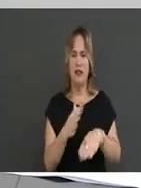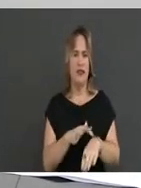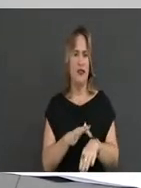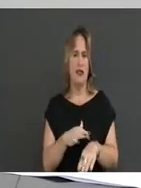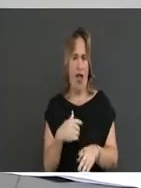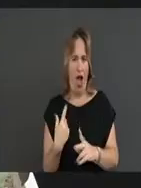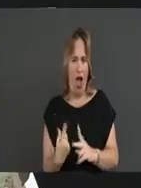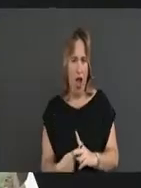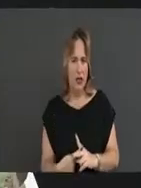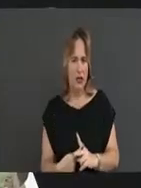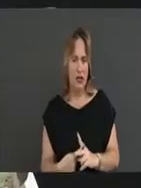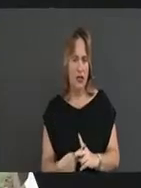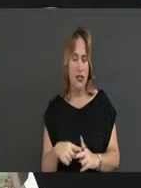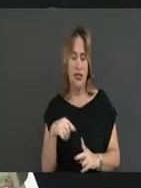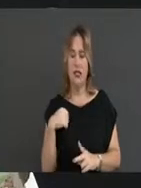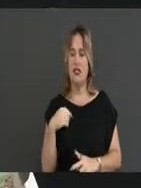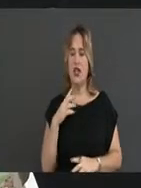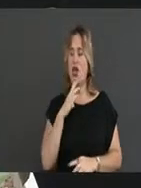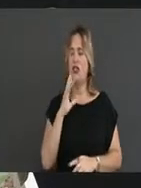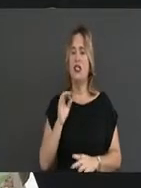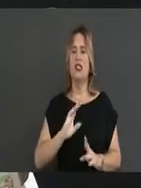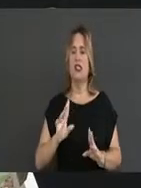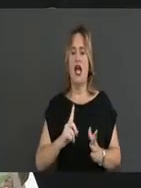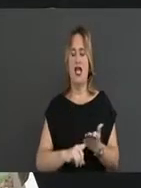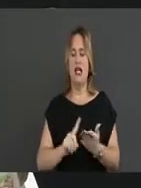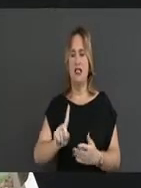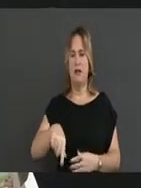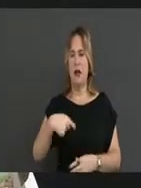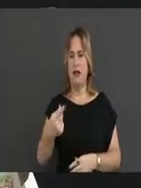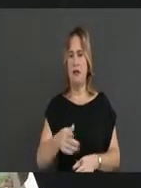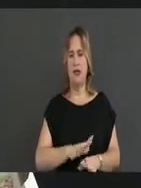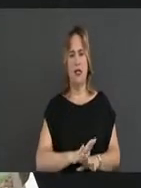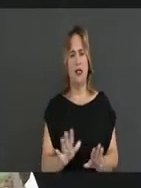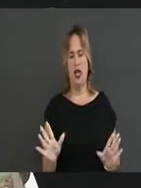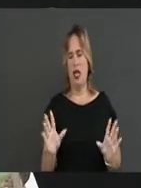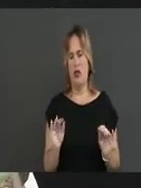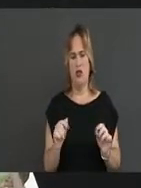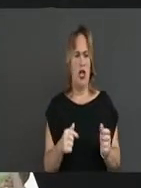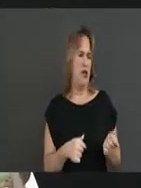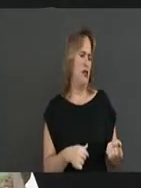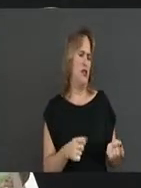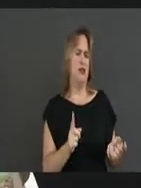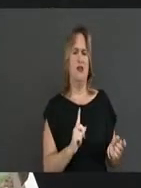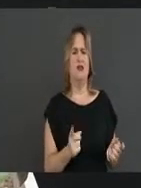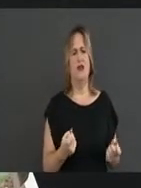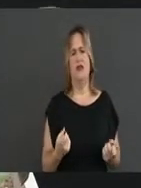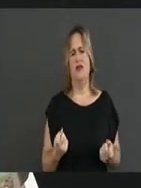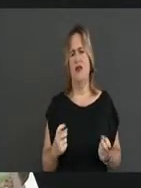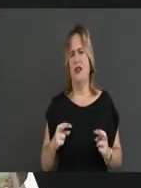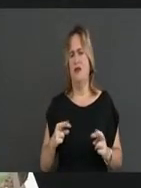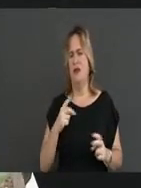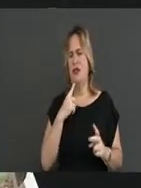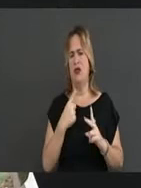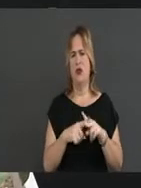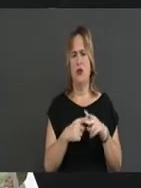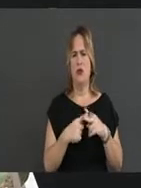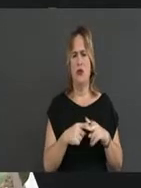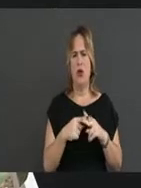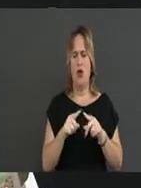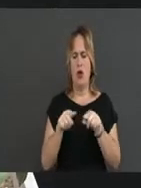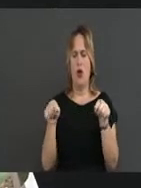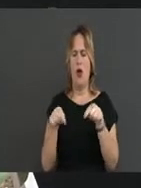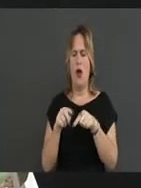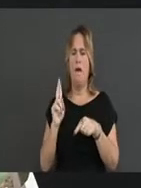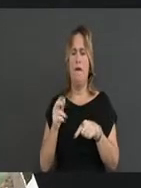para eso? Bueno, del que acabo de hablar, ya la próxima semana nosotros no estaríamos hablando. Es un sistema que estamos... Bueno, el sistema parada nosotros lo tenemos